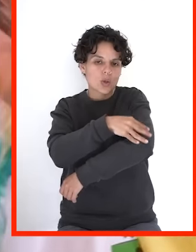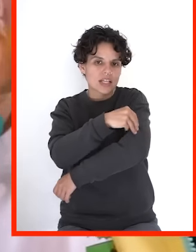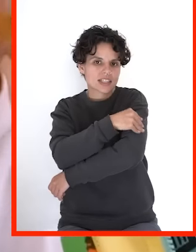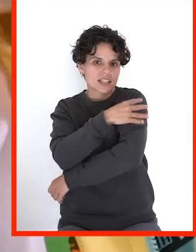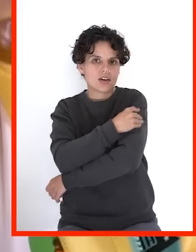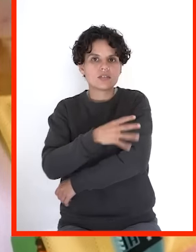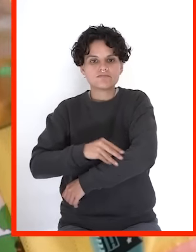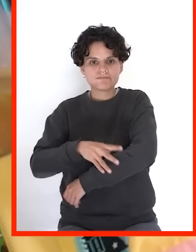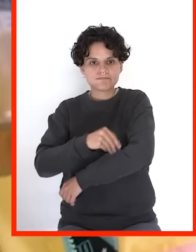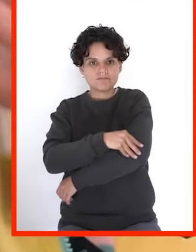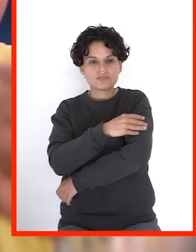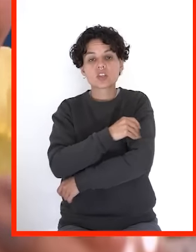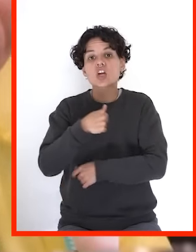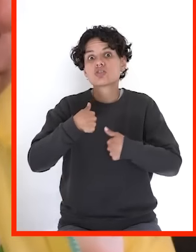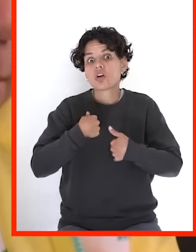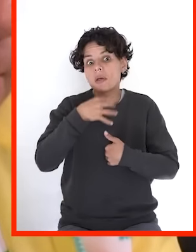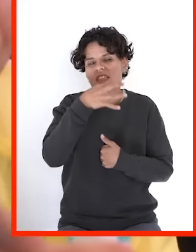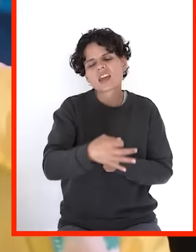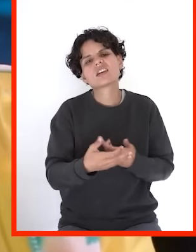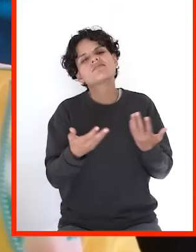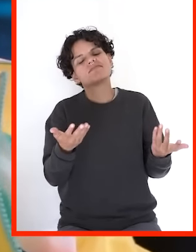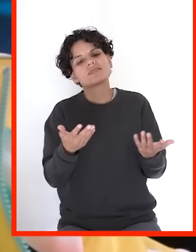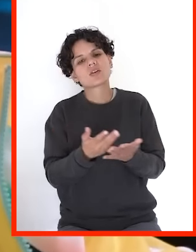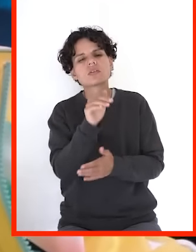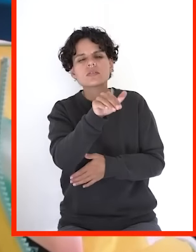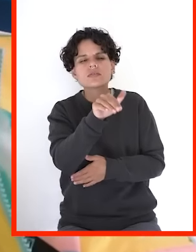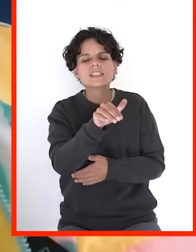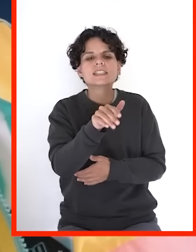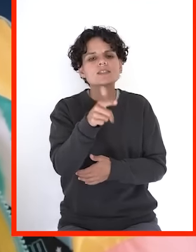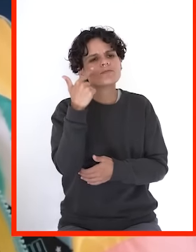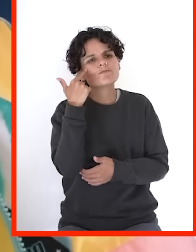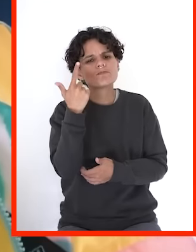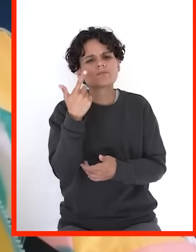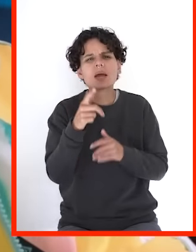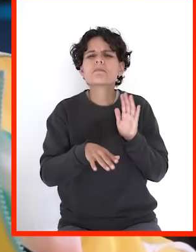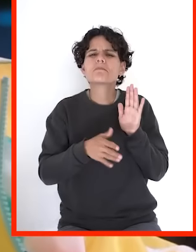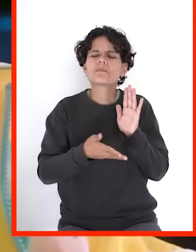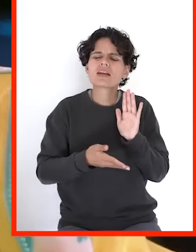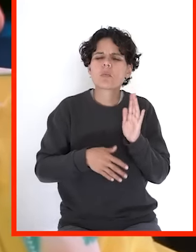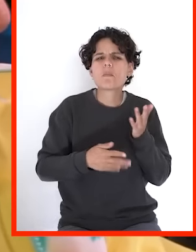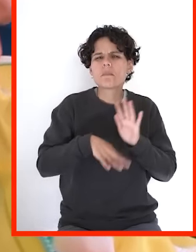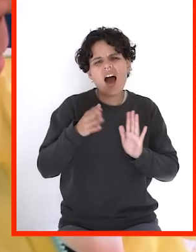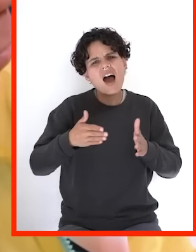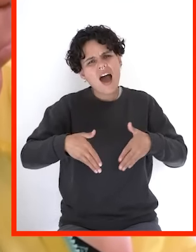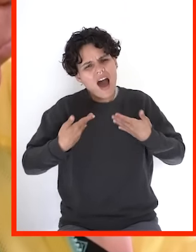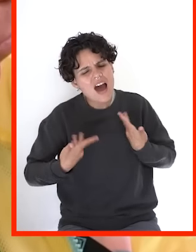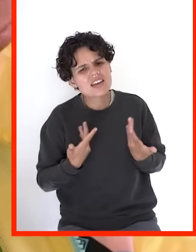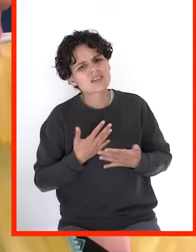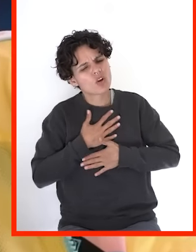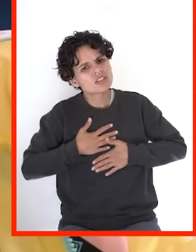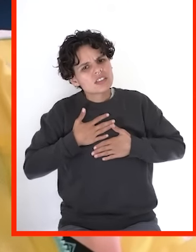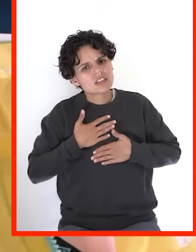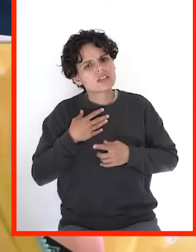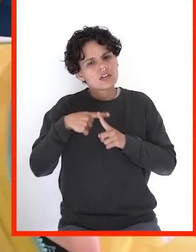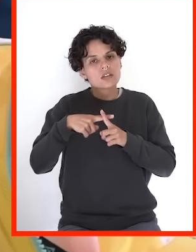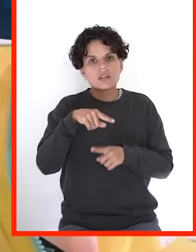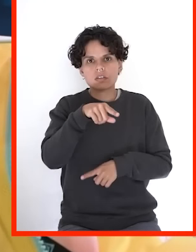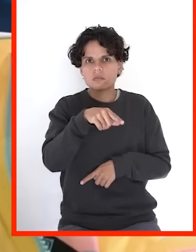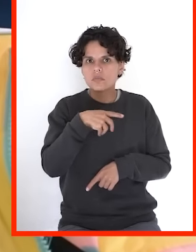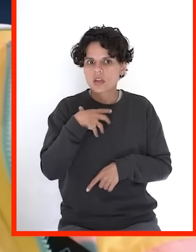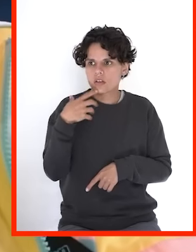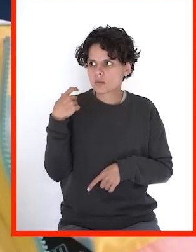Pero con la máxima buena intención del universo le dije, chaleco, póntale como un poquito más de corazón, no sé. De verdad. Y chaleco como que se